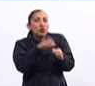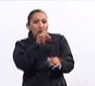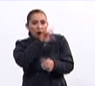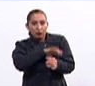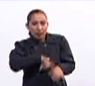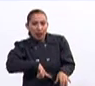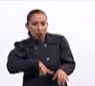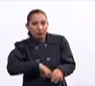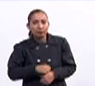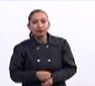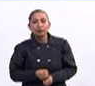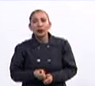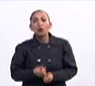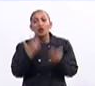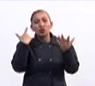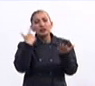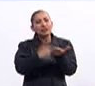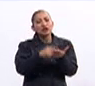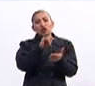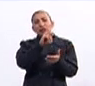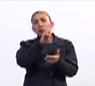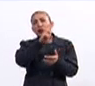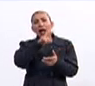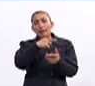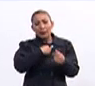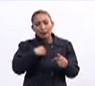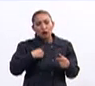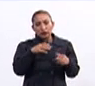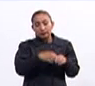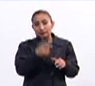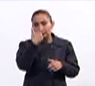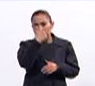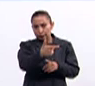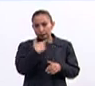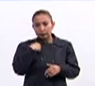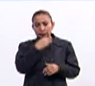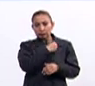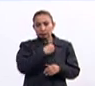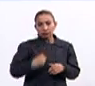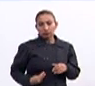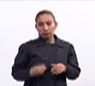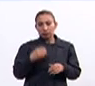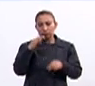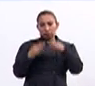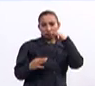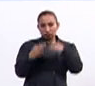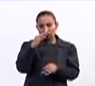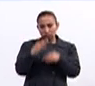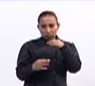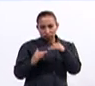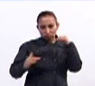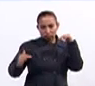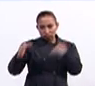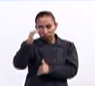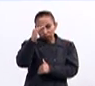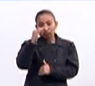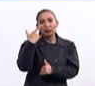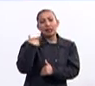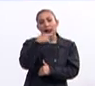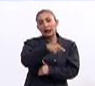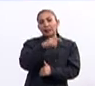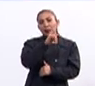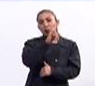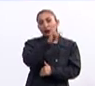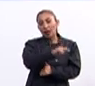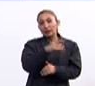mexicano. ¿Cuántos conforman un tribunal? ¿Cuántos miembros conforman? Son 7 magistradas y magistrados lo que forman parte de la máxima casa, que es el